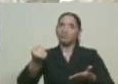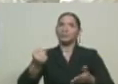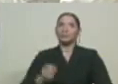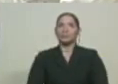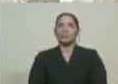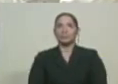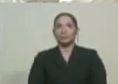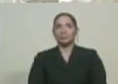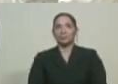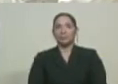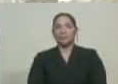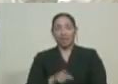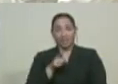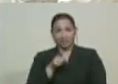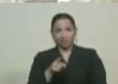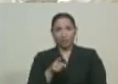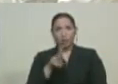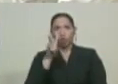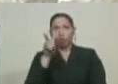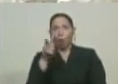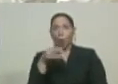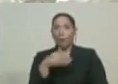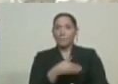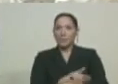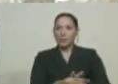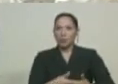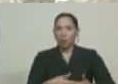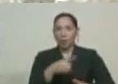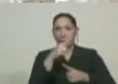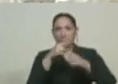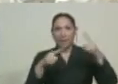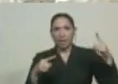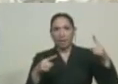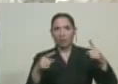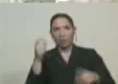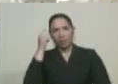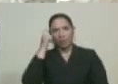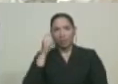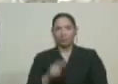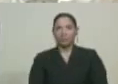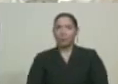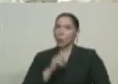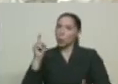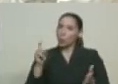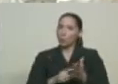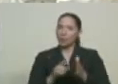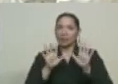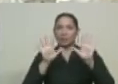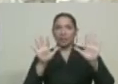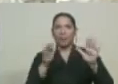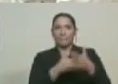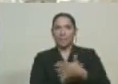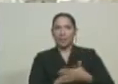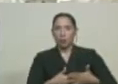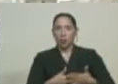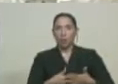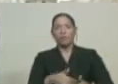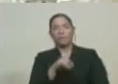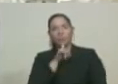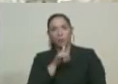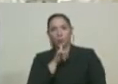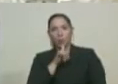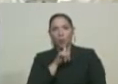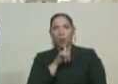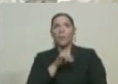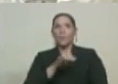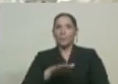Esto estima 2 millones y medio de personas por día y que completaría los 10 millones, como lo anunció el jefe de Estado, para